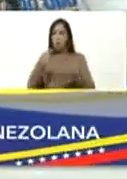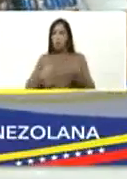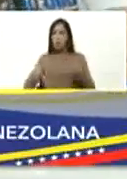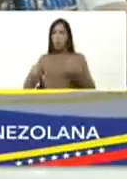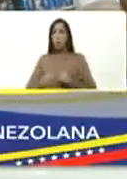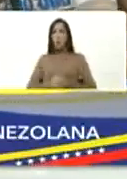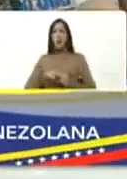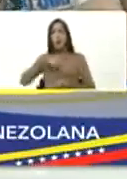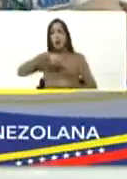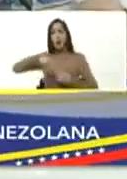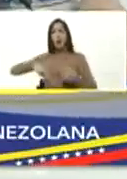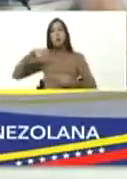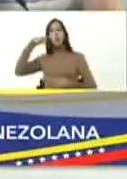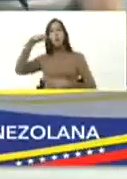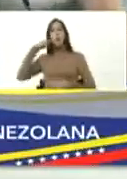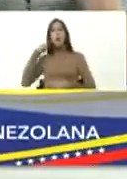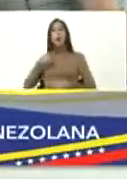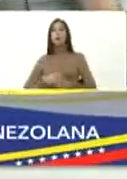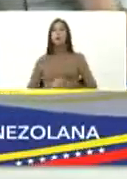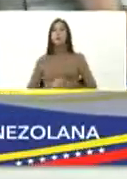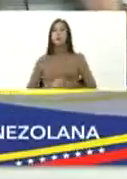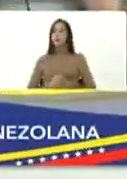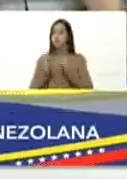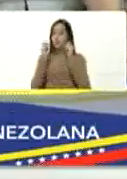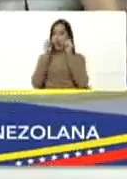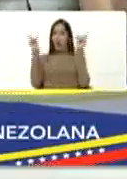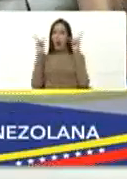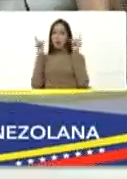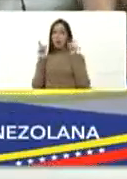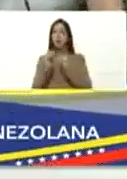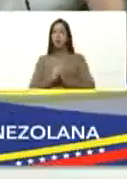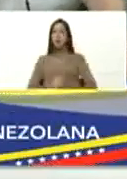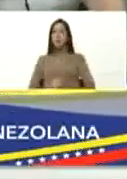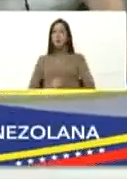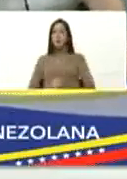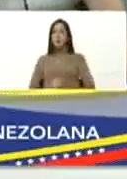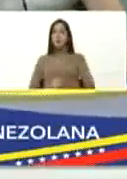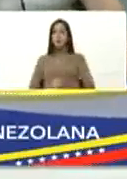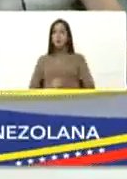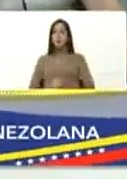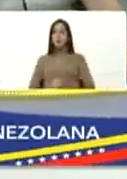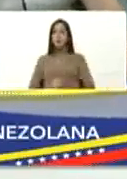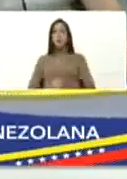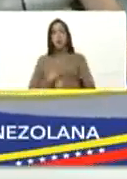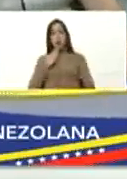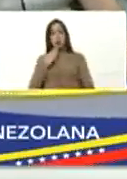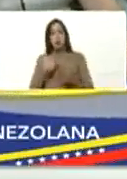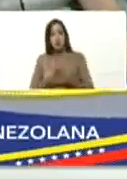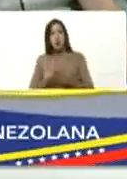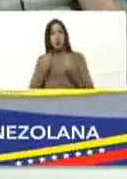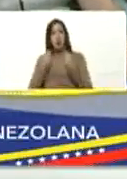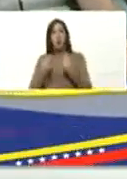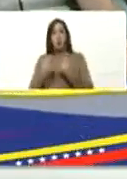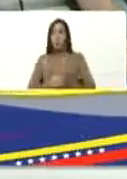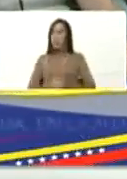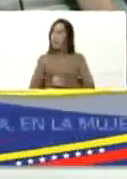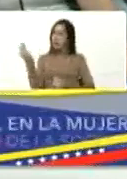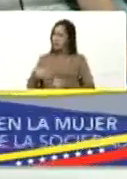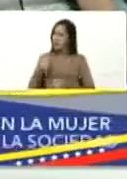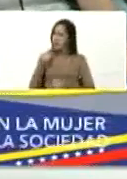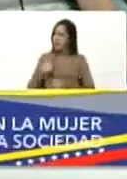la Revolución Bolivariana. Impresionante, de verdad. Te agradezco, Yorlis. ¿Qué más me puedes